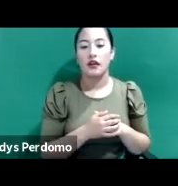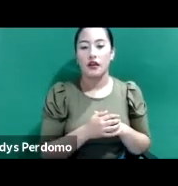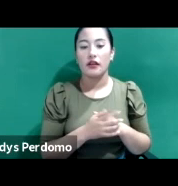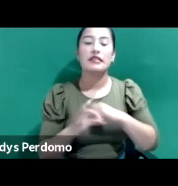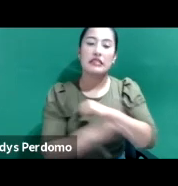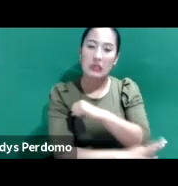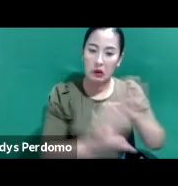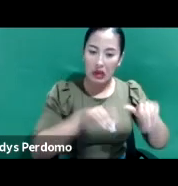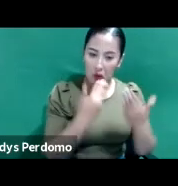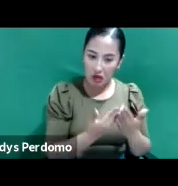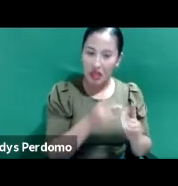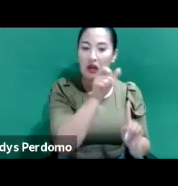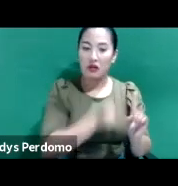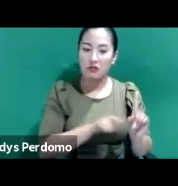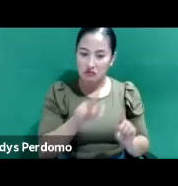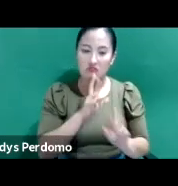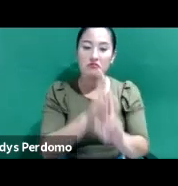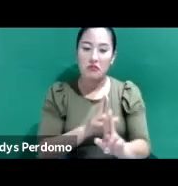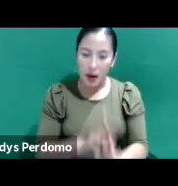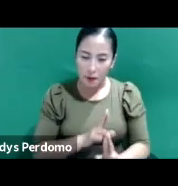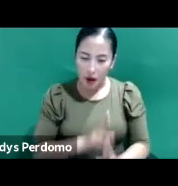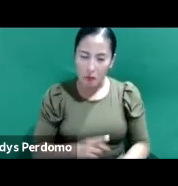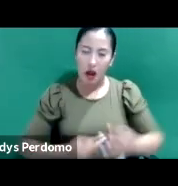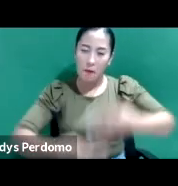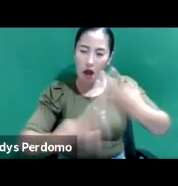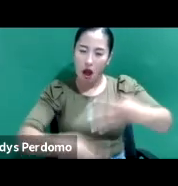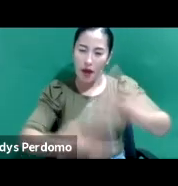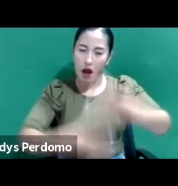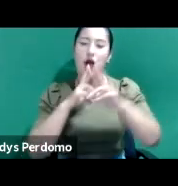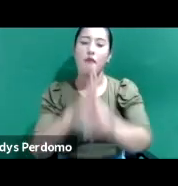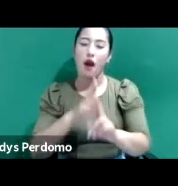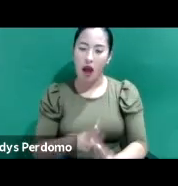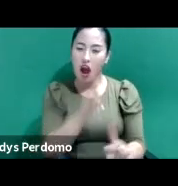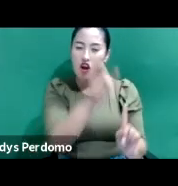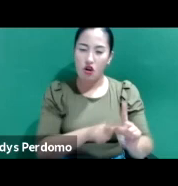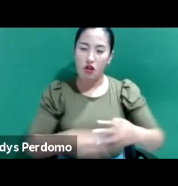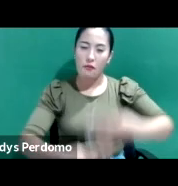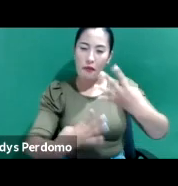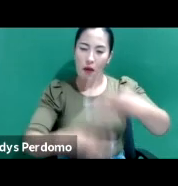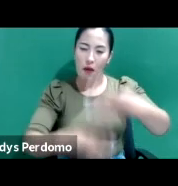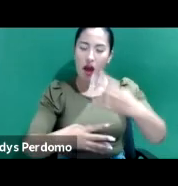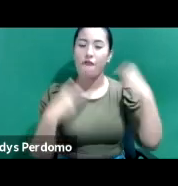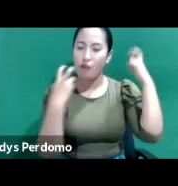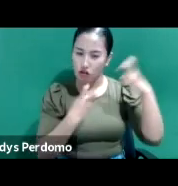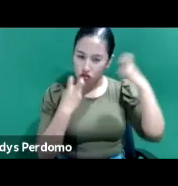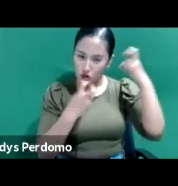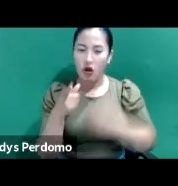de colegio, docente musical, docente, psicóloga de colegio, fonoaudióloga,